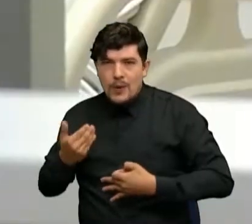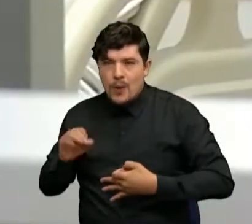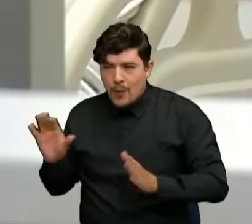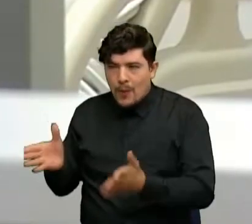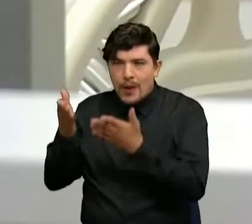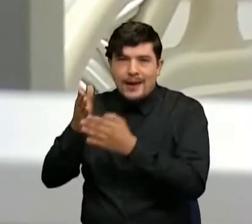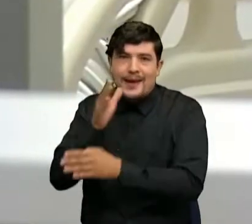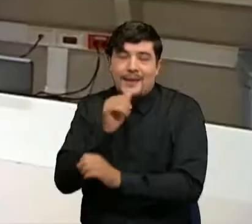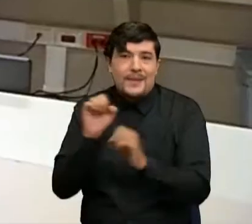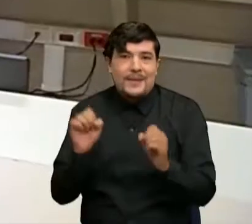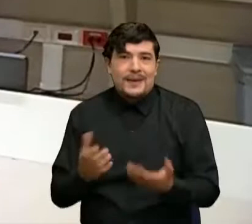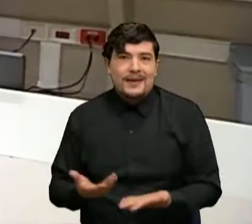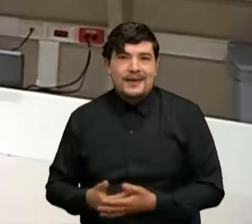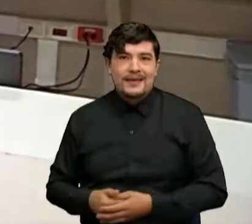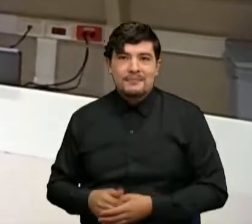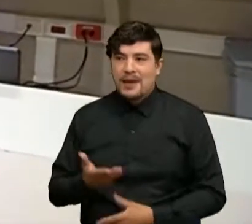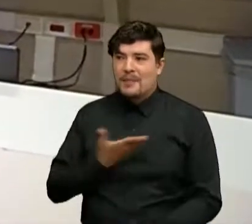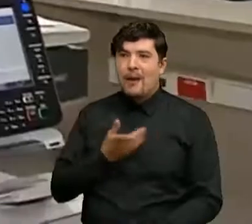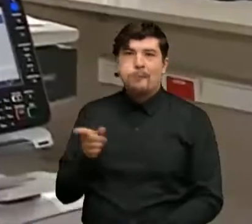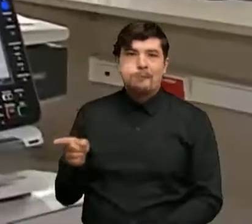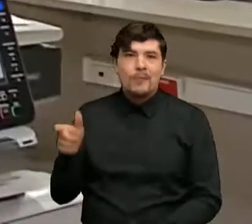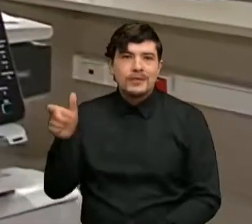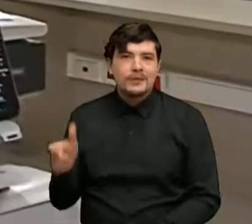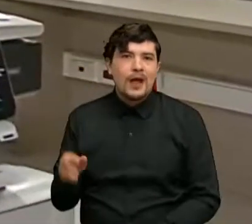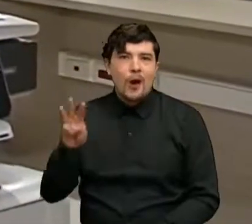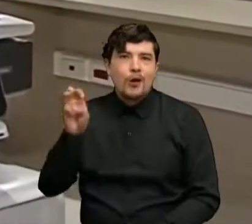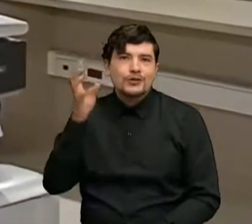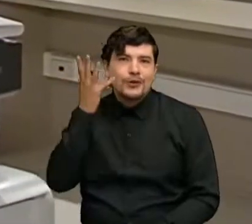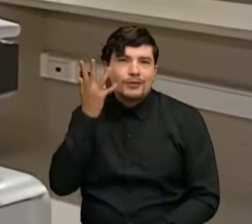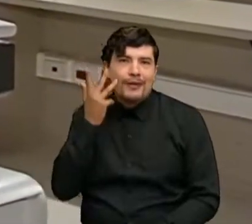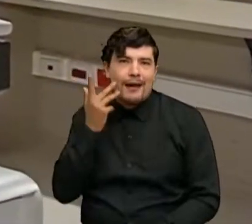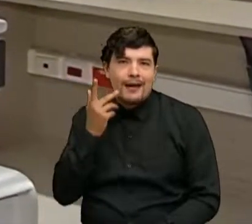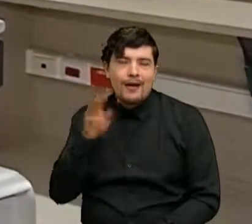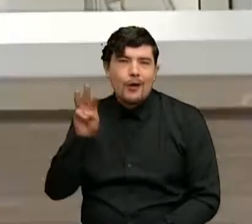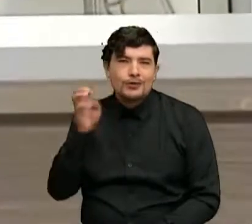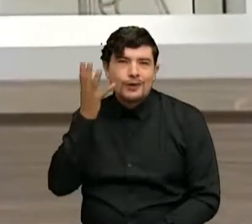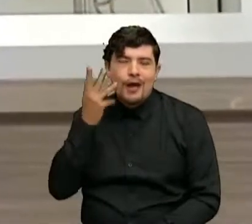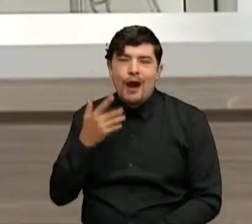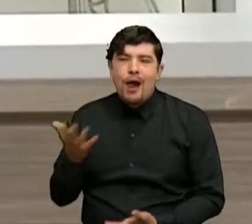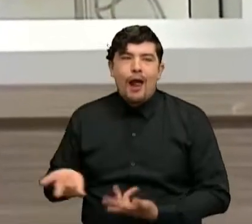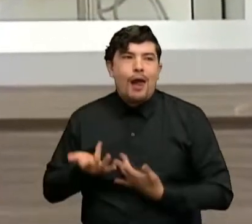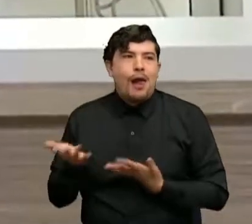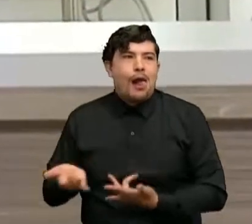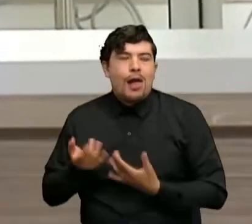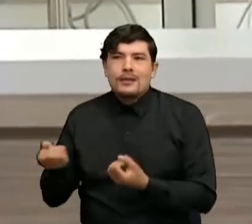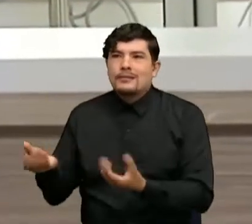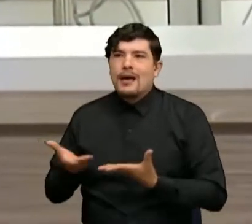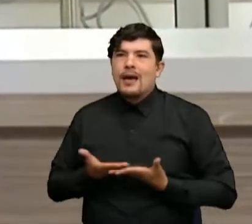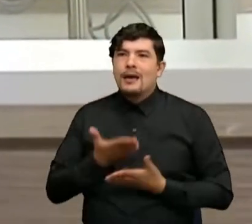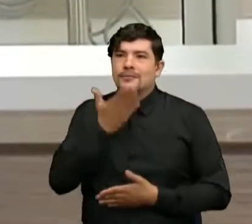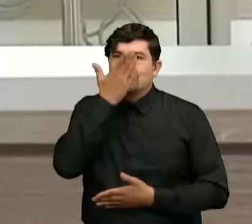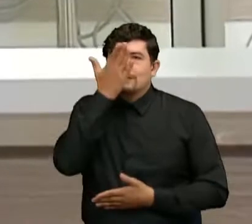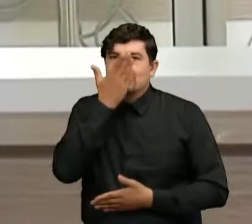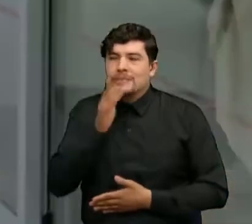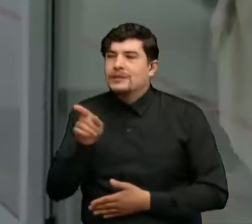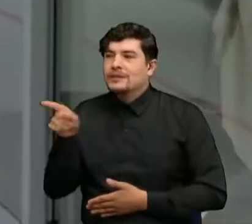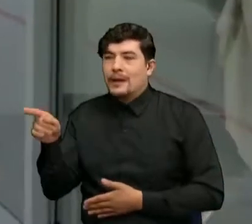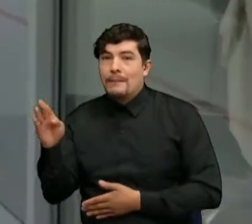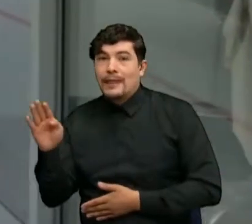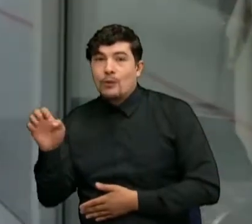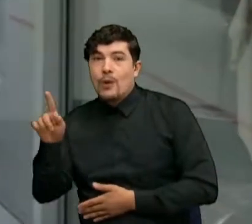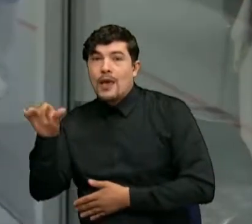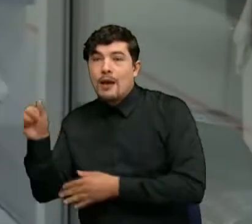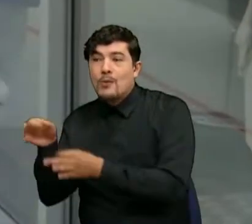es el momento donde mi mamá lleva 8 días esperando que le den oxígeno suficiente y nos tuvimos que trasladar hasta la ciudad de